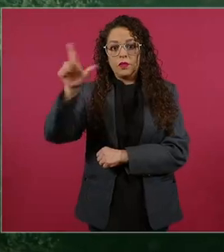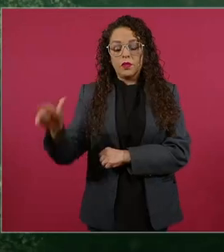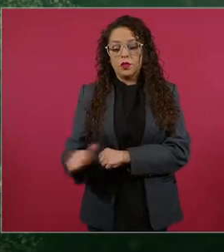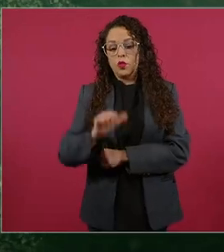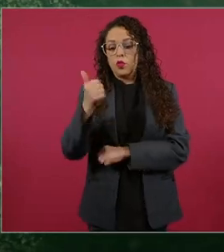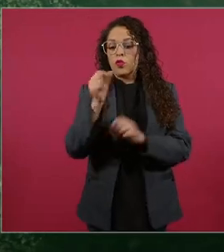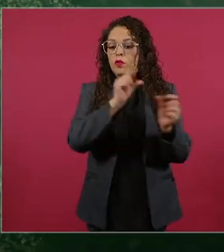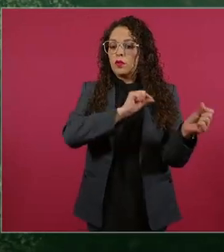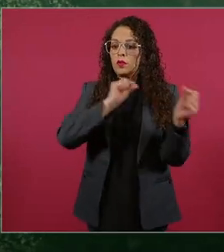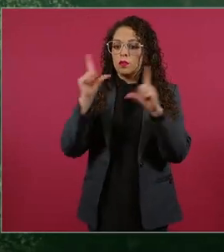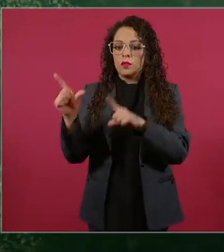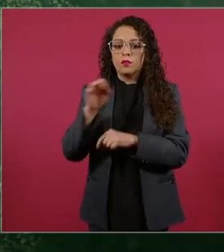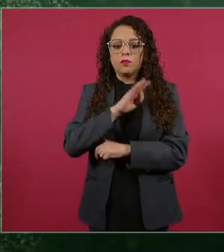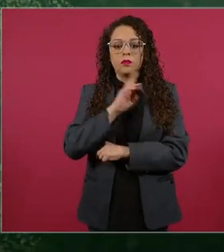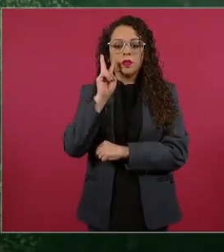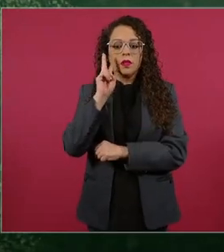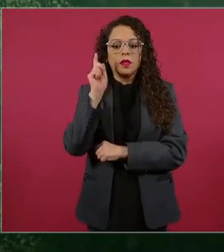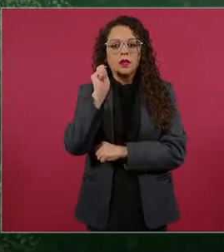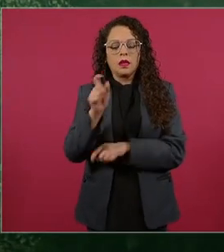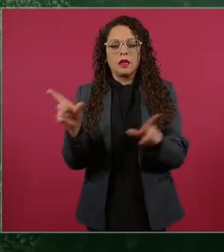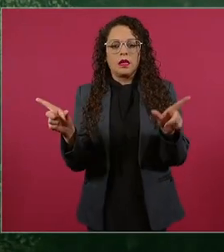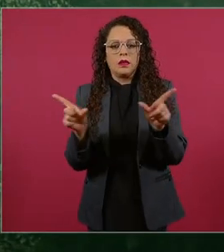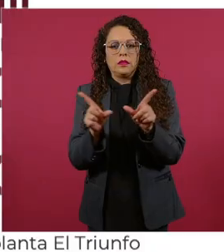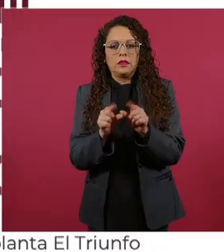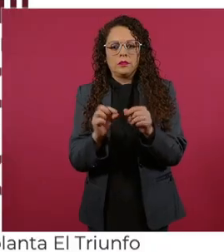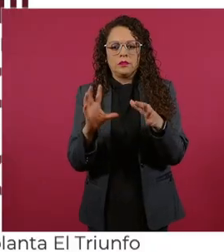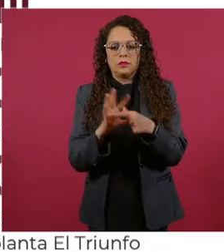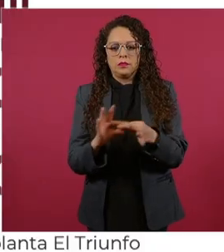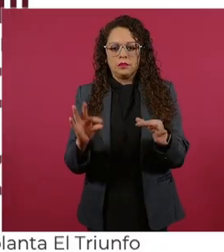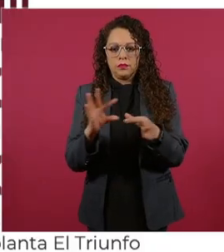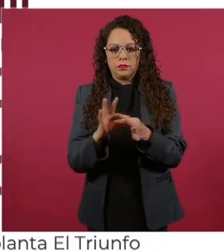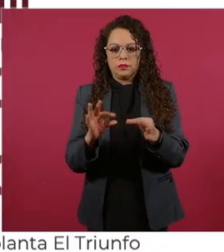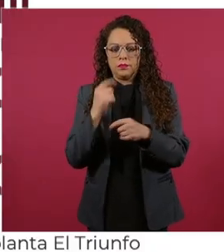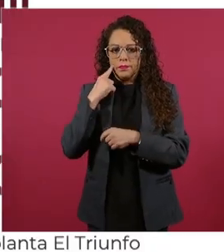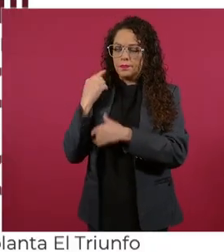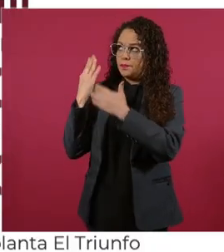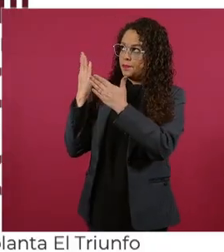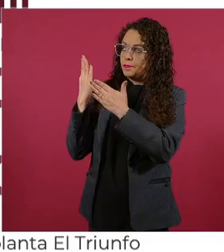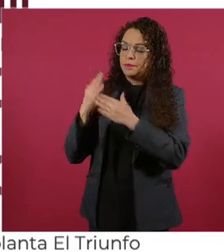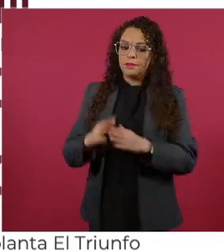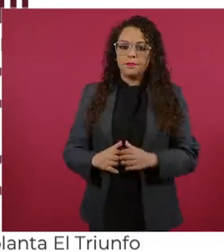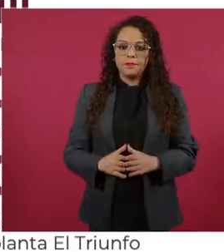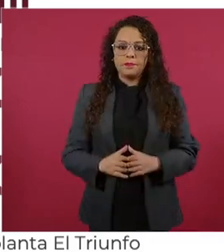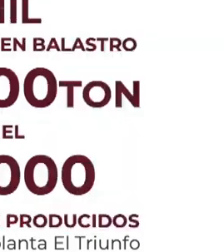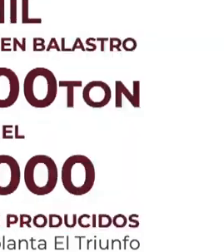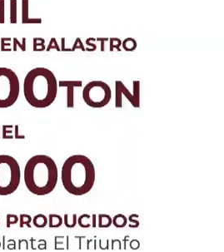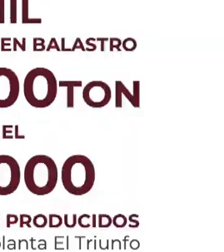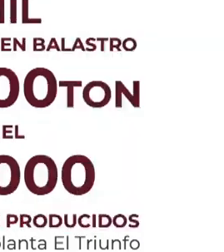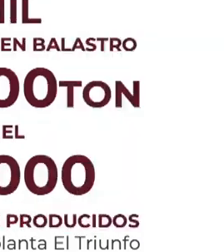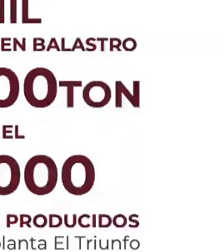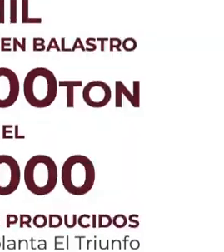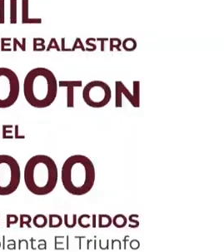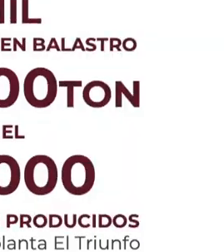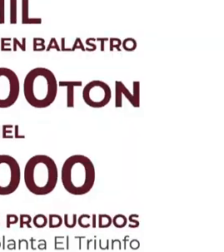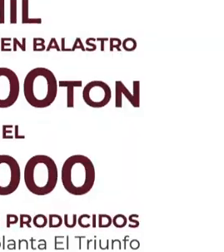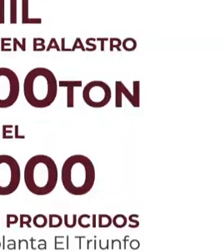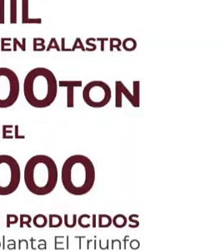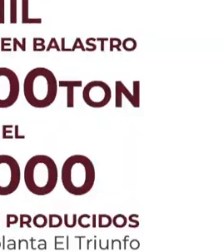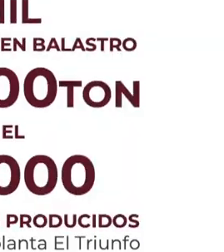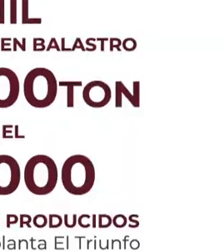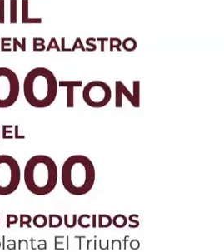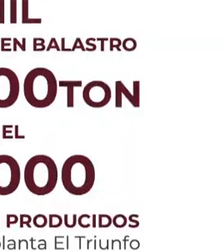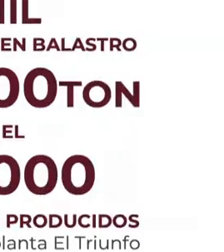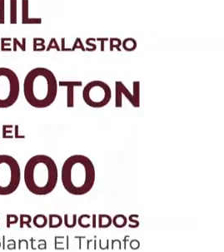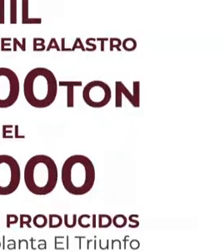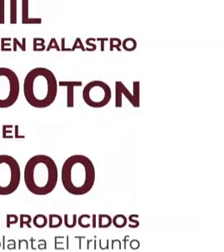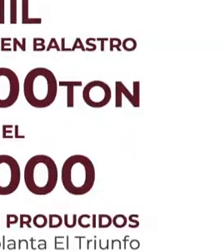a encontrar un pequeño resumen de lo que fue el tramo 1 del Tren Maya. Tuvimos